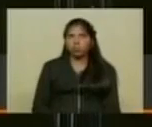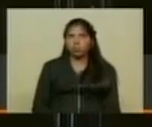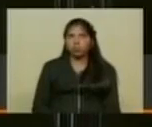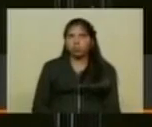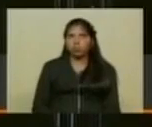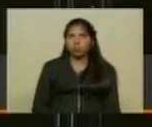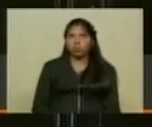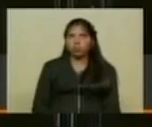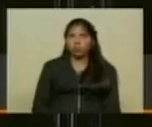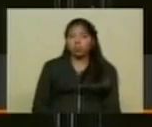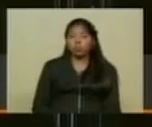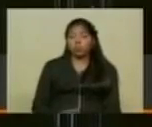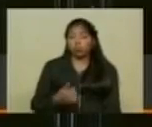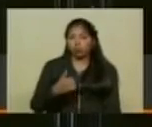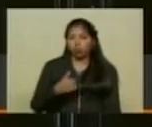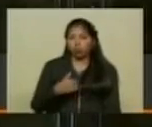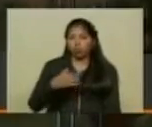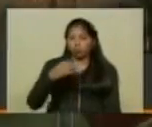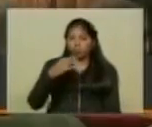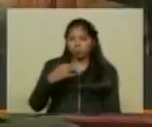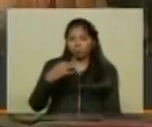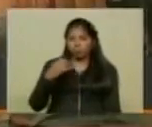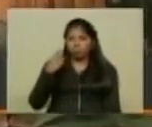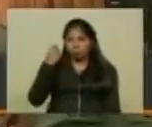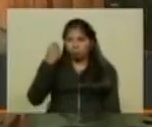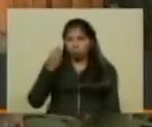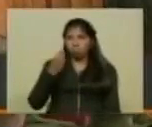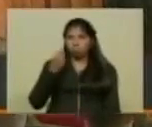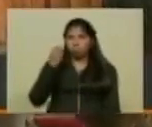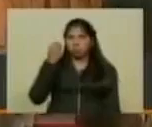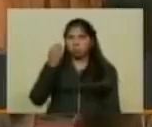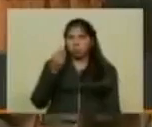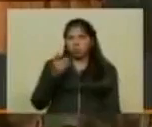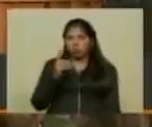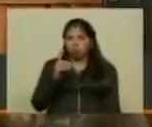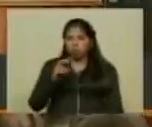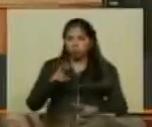Casi que me iría al extremo pedagógico de decir, no las busquemos dentro del país,